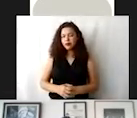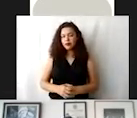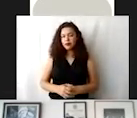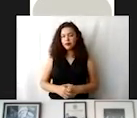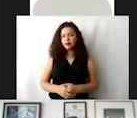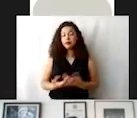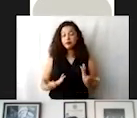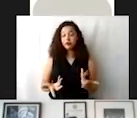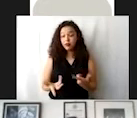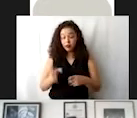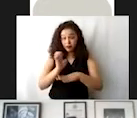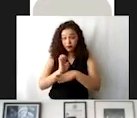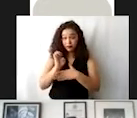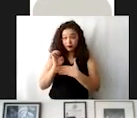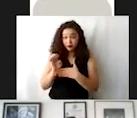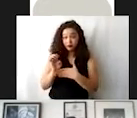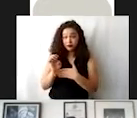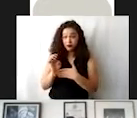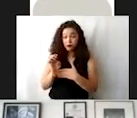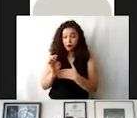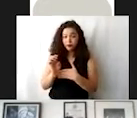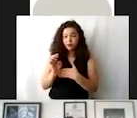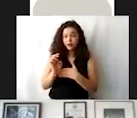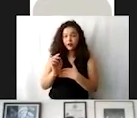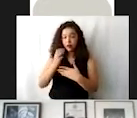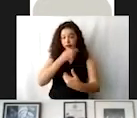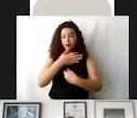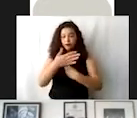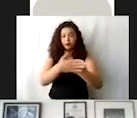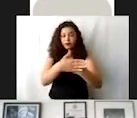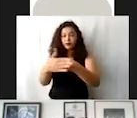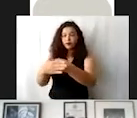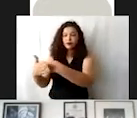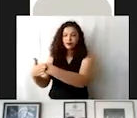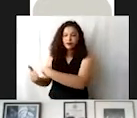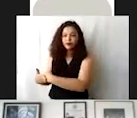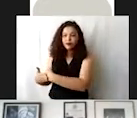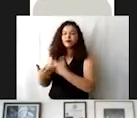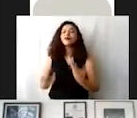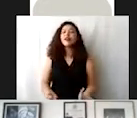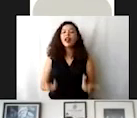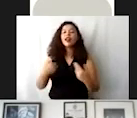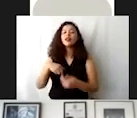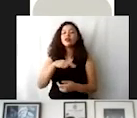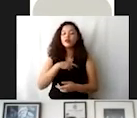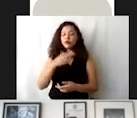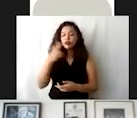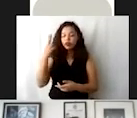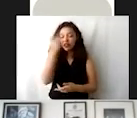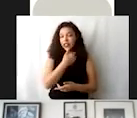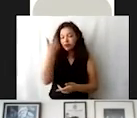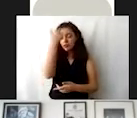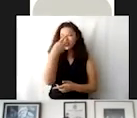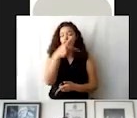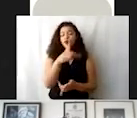Entonces, por medio de estos avisos, podemos cerciorarnos de la verificación del domicilio